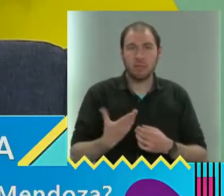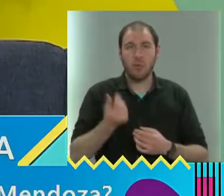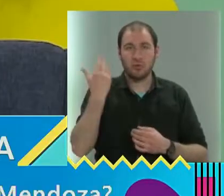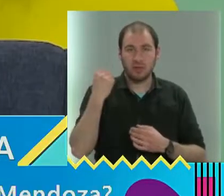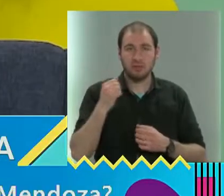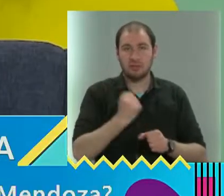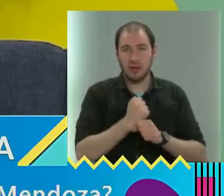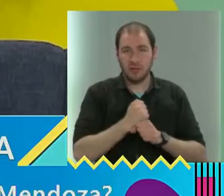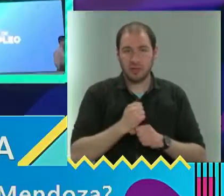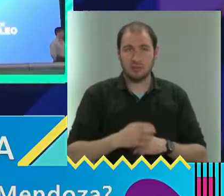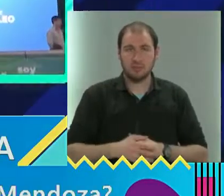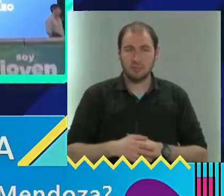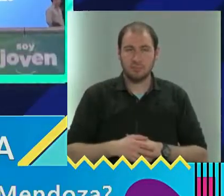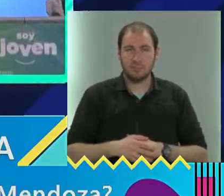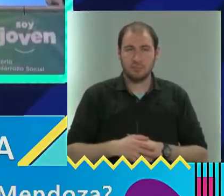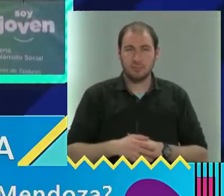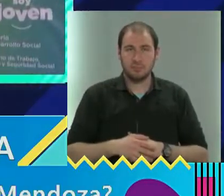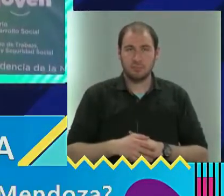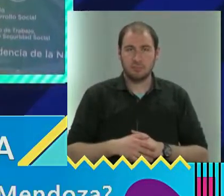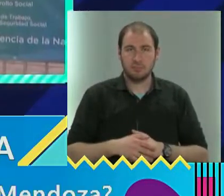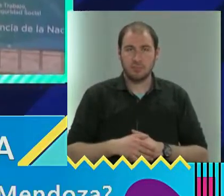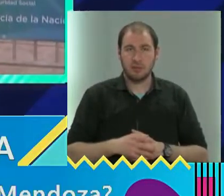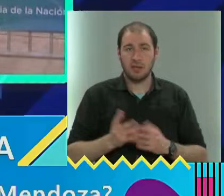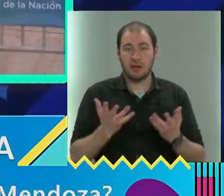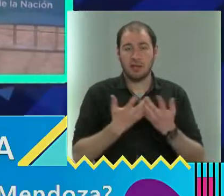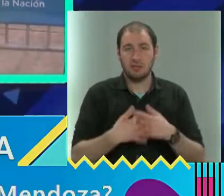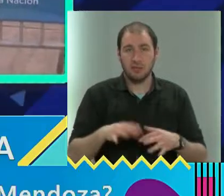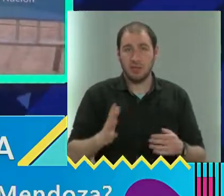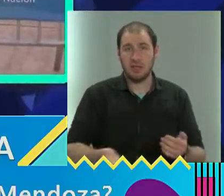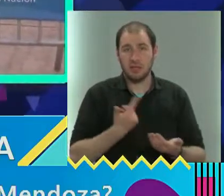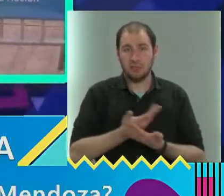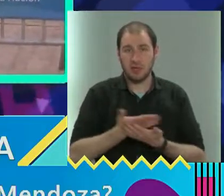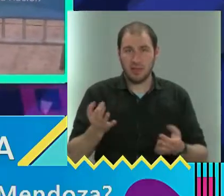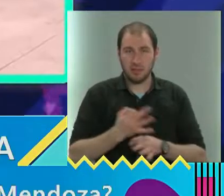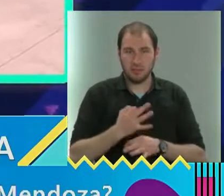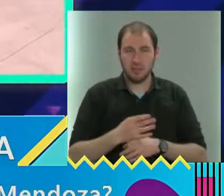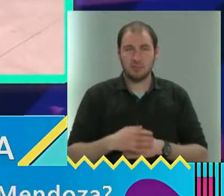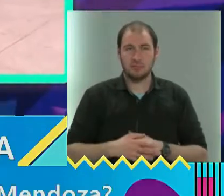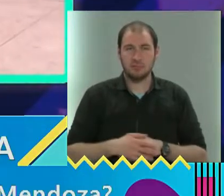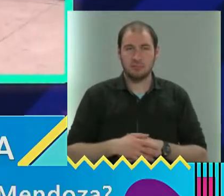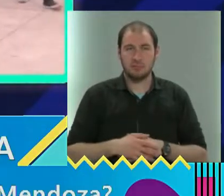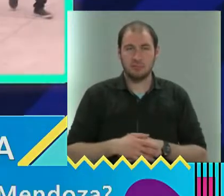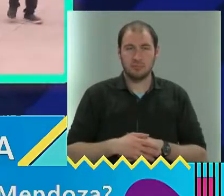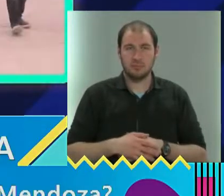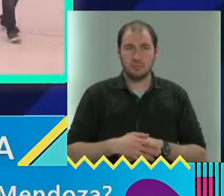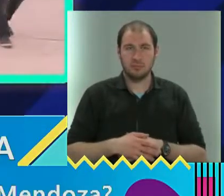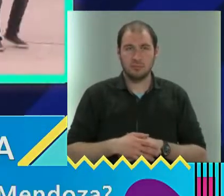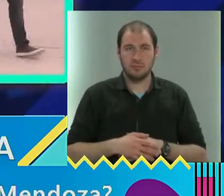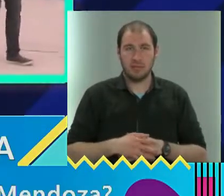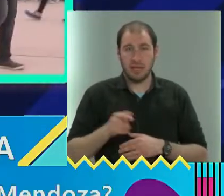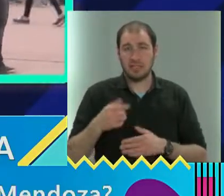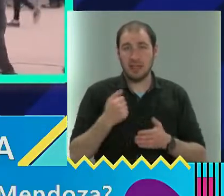oportunidades se han trabajado inclusive en articulación con la Dirección General de Escuelas. Bien. Entonces, ese